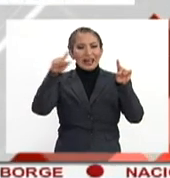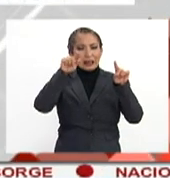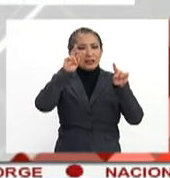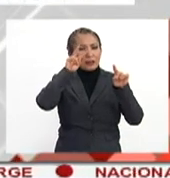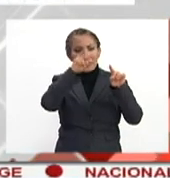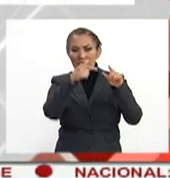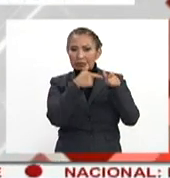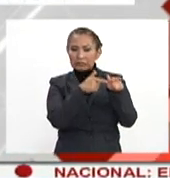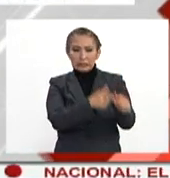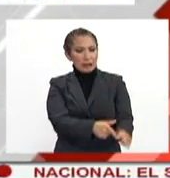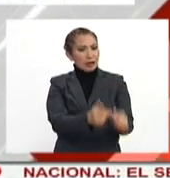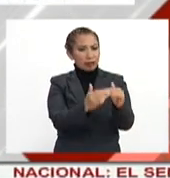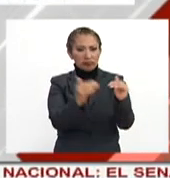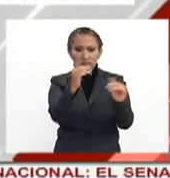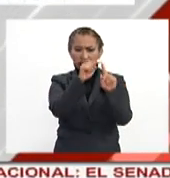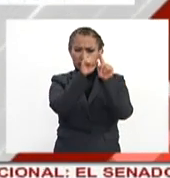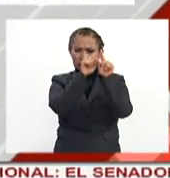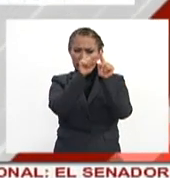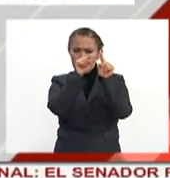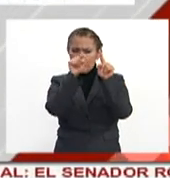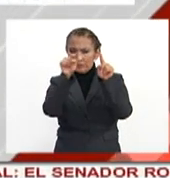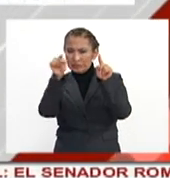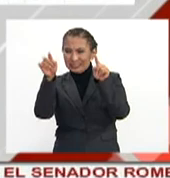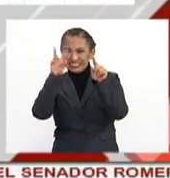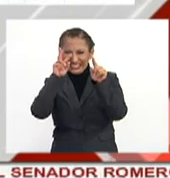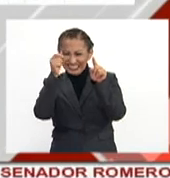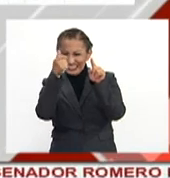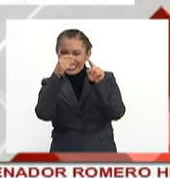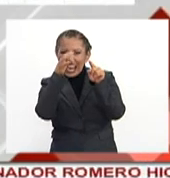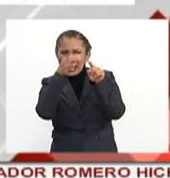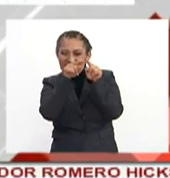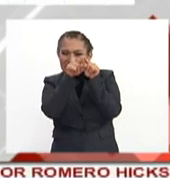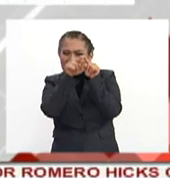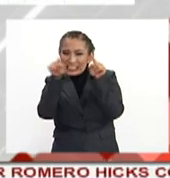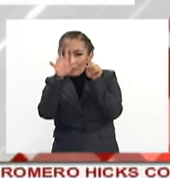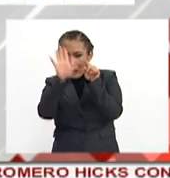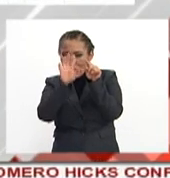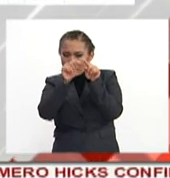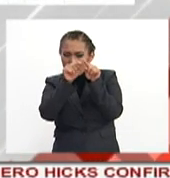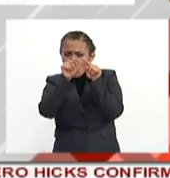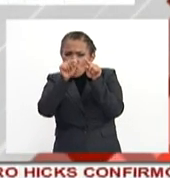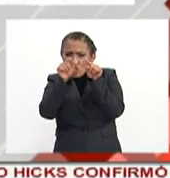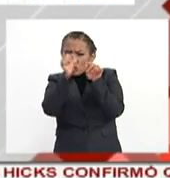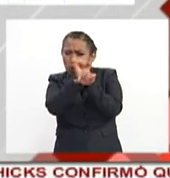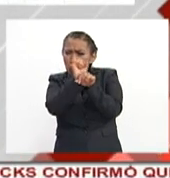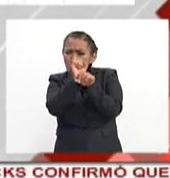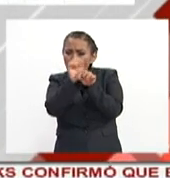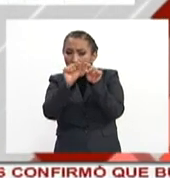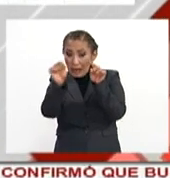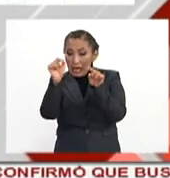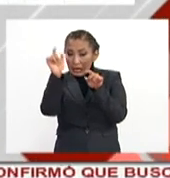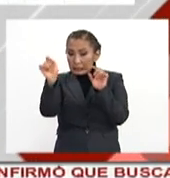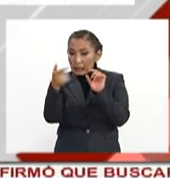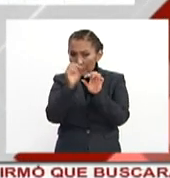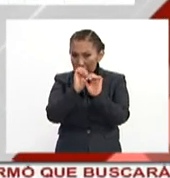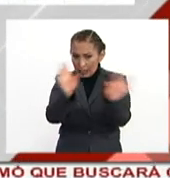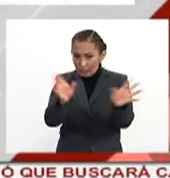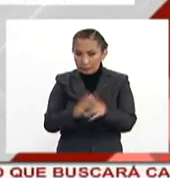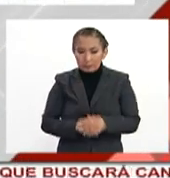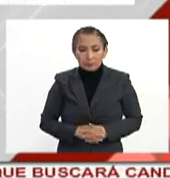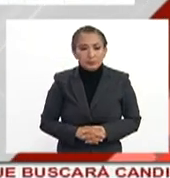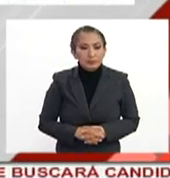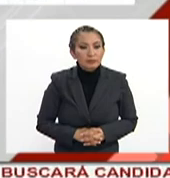prácticamente se mantiene de manera muy horizontal. Que es la que se está viendo ahorita en pantalla. Que es la del PRI, exactamente, ¿no? Esas son tal vez más claras,